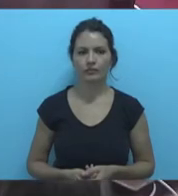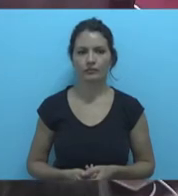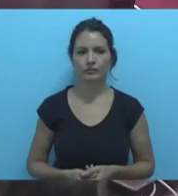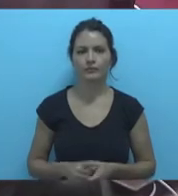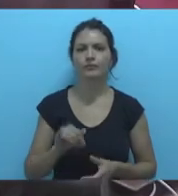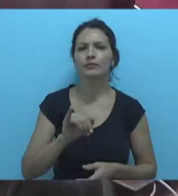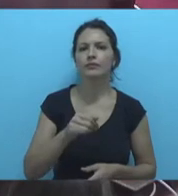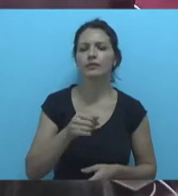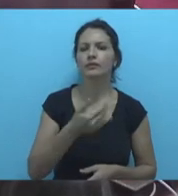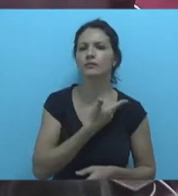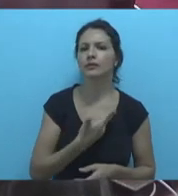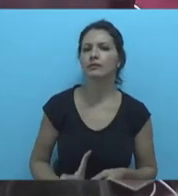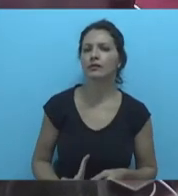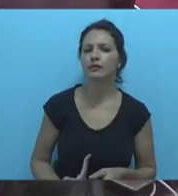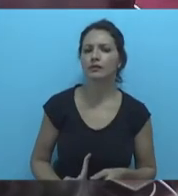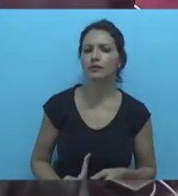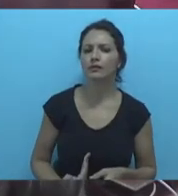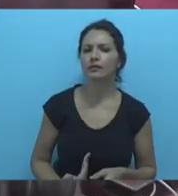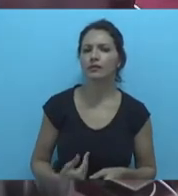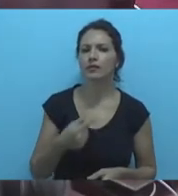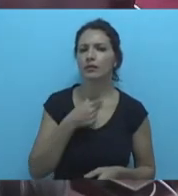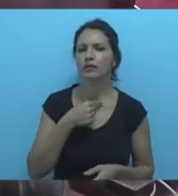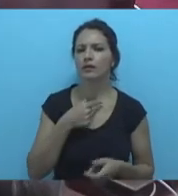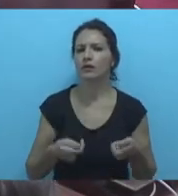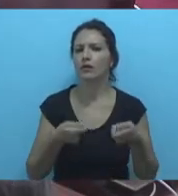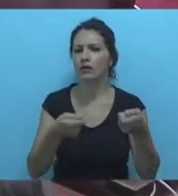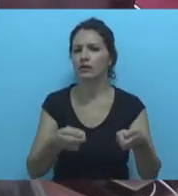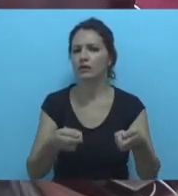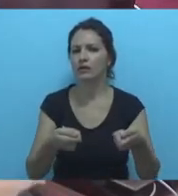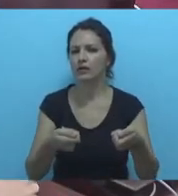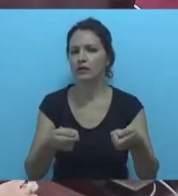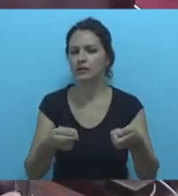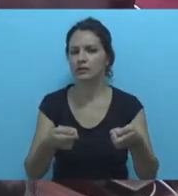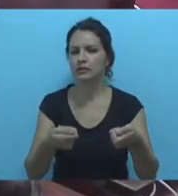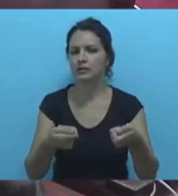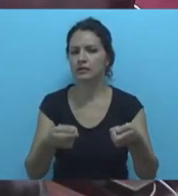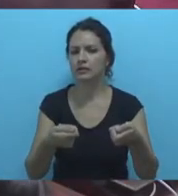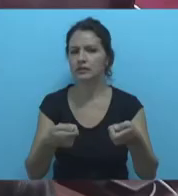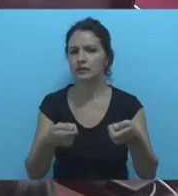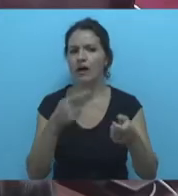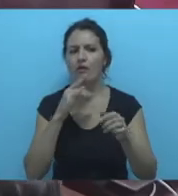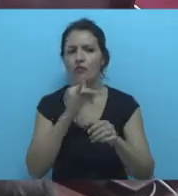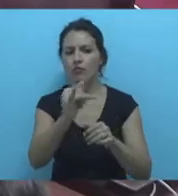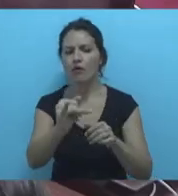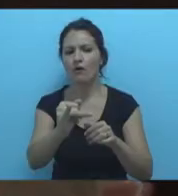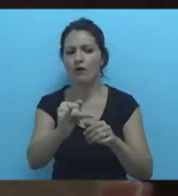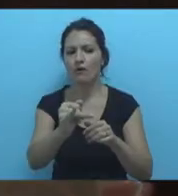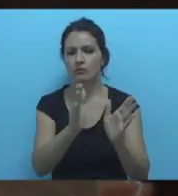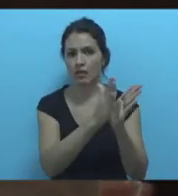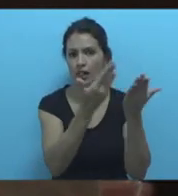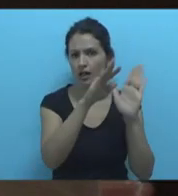Sí, señor presidente, disculpe. Quiero dar ingreso al informe de la